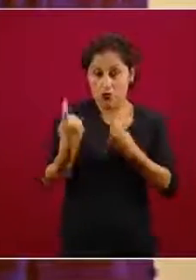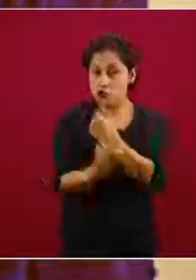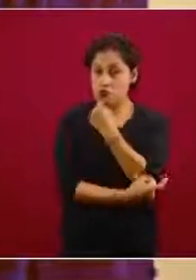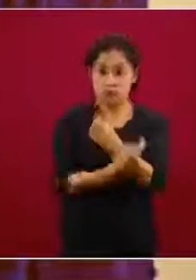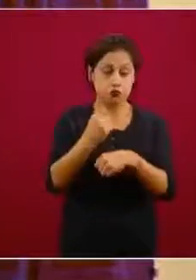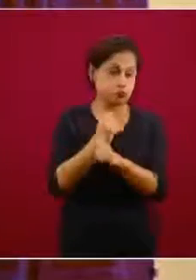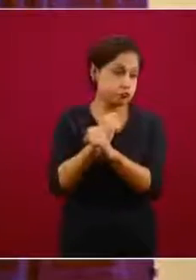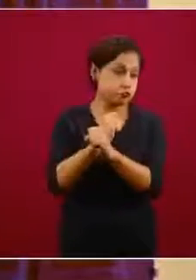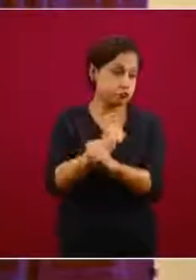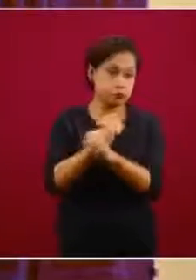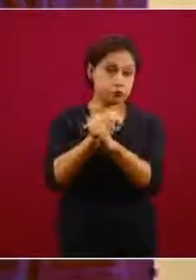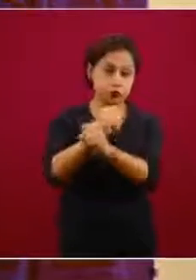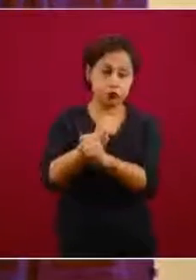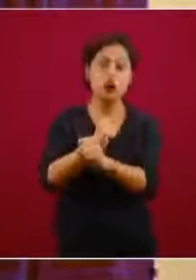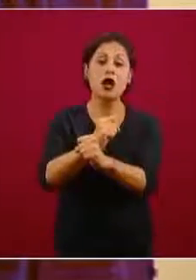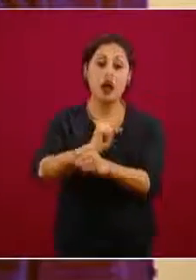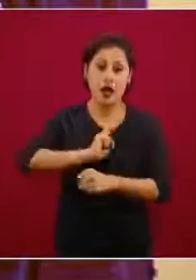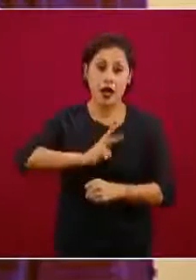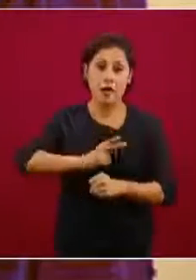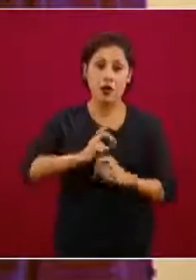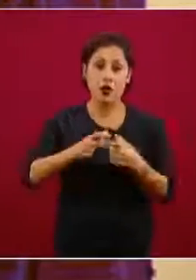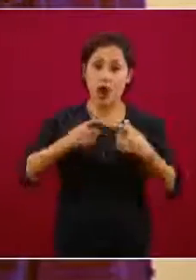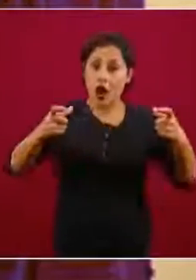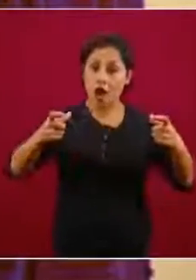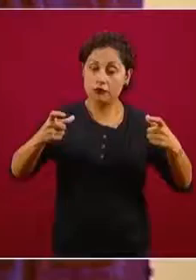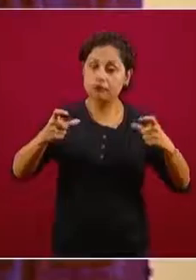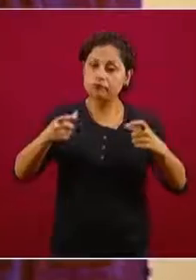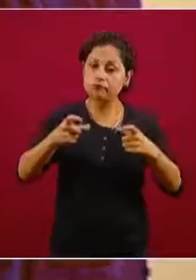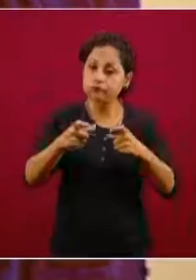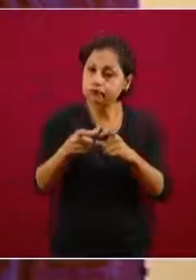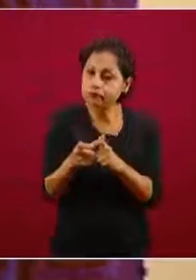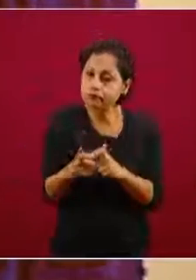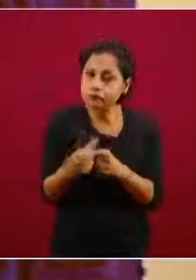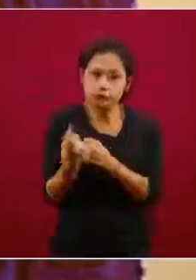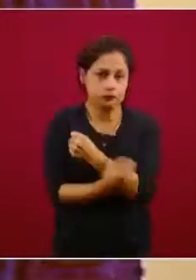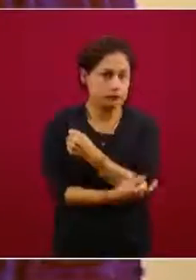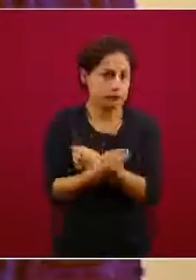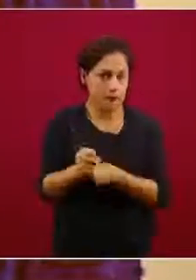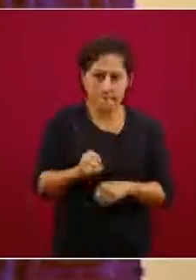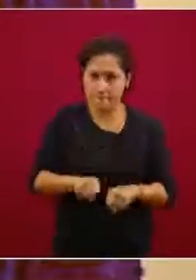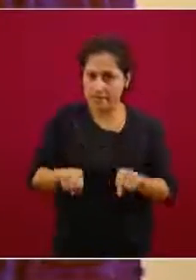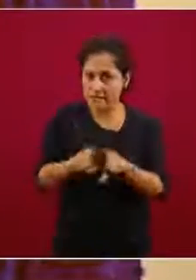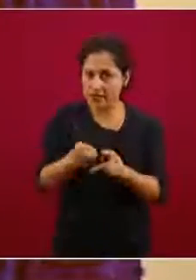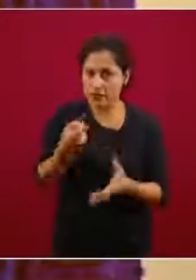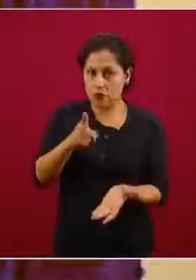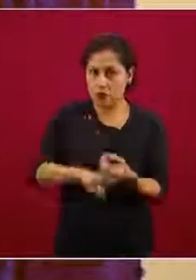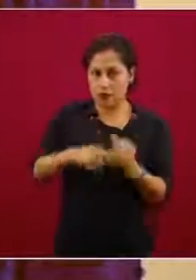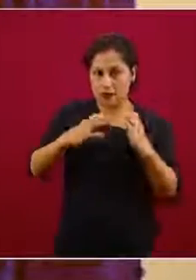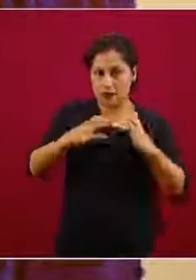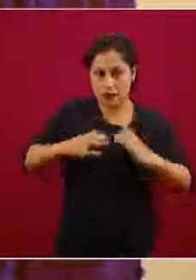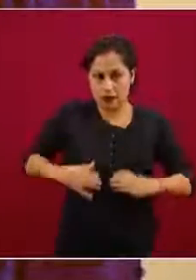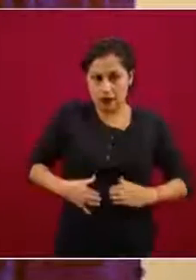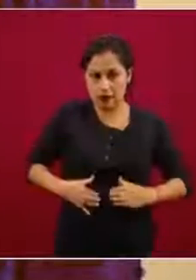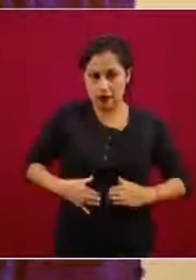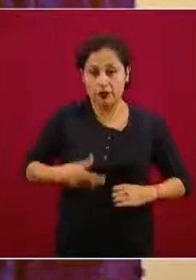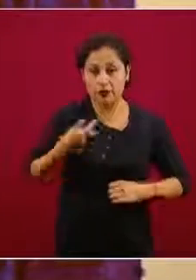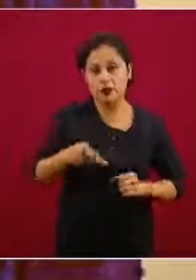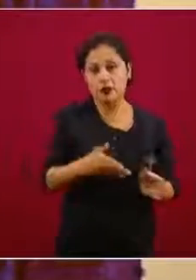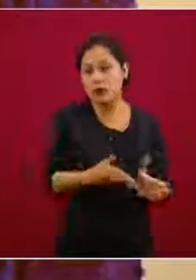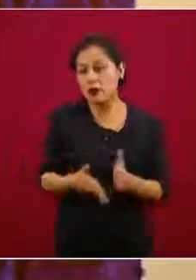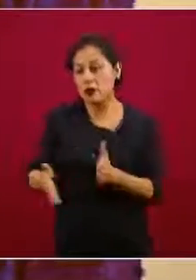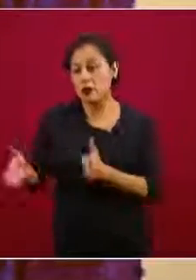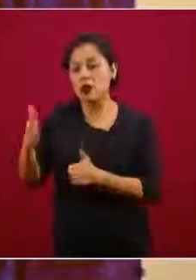y disminuir y disminuir. Y por eso ya después del día 14, desde el inicio de los síntomas, es improbable